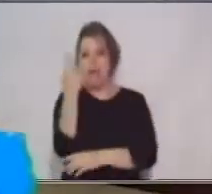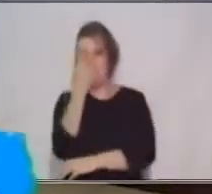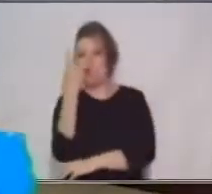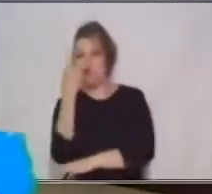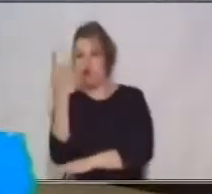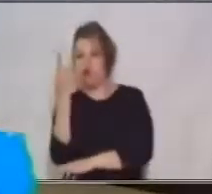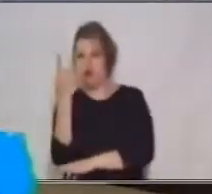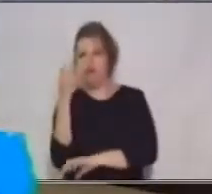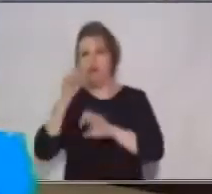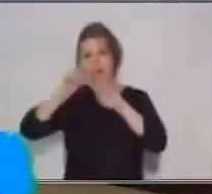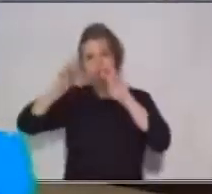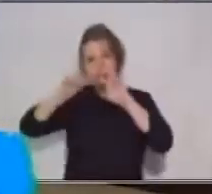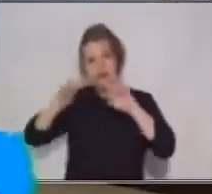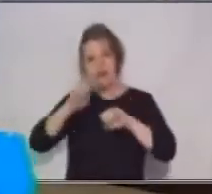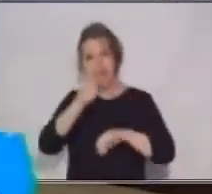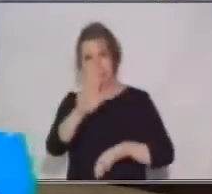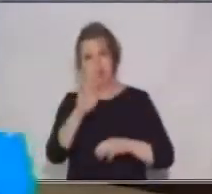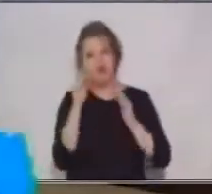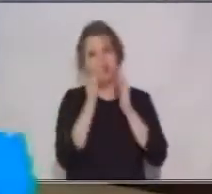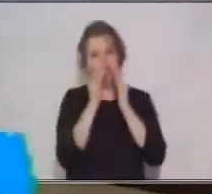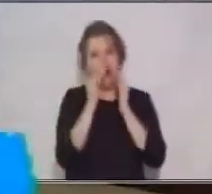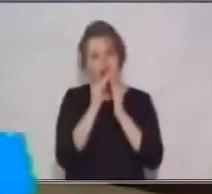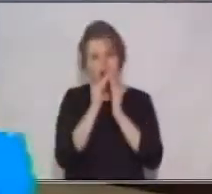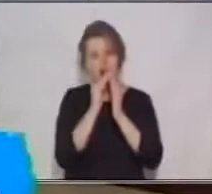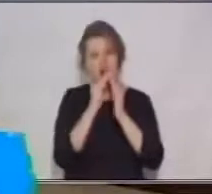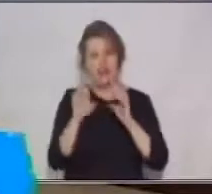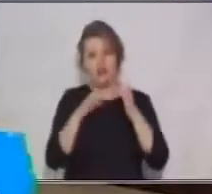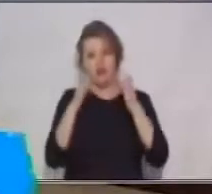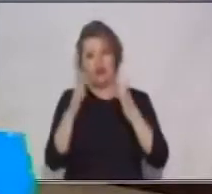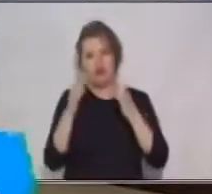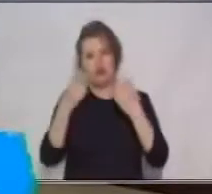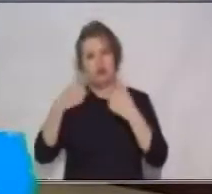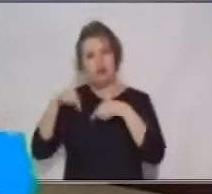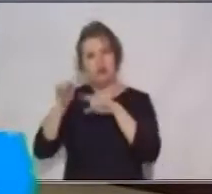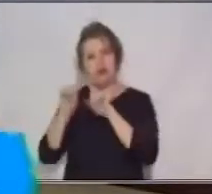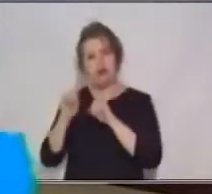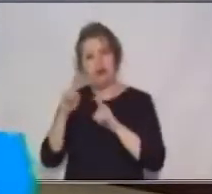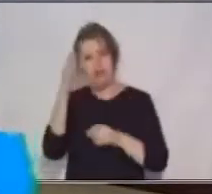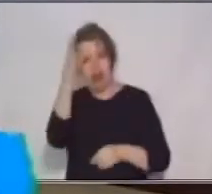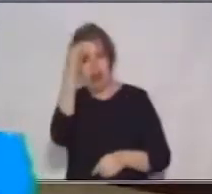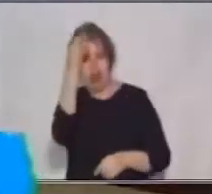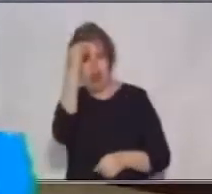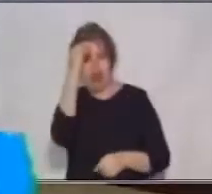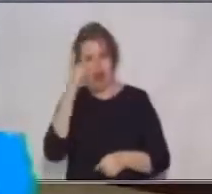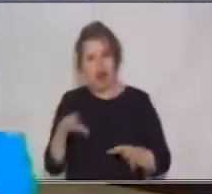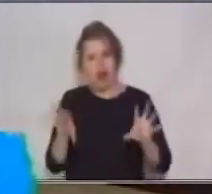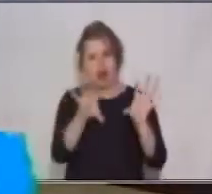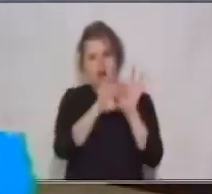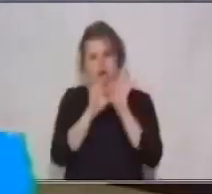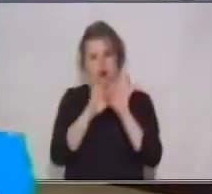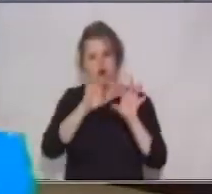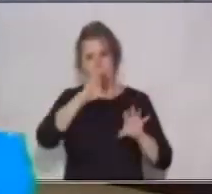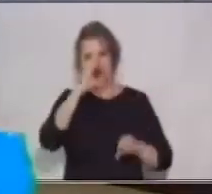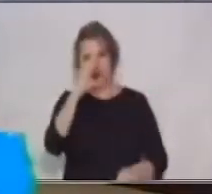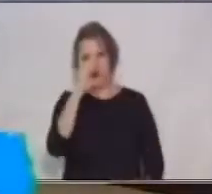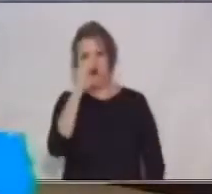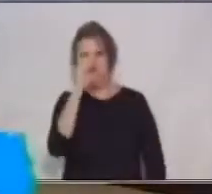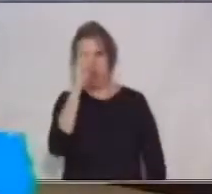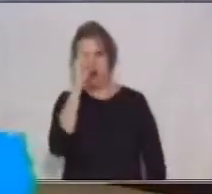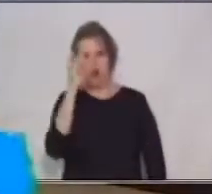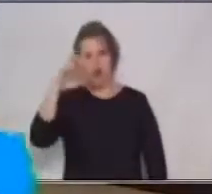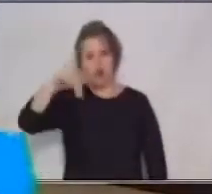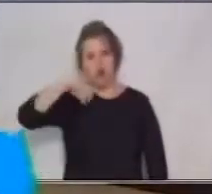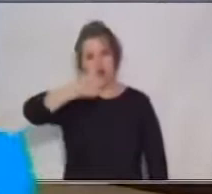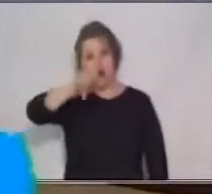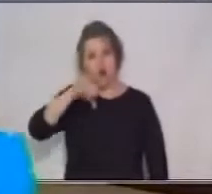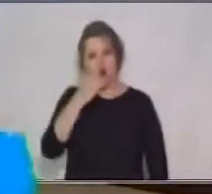lo pueden realizar allí en casa. Entonces, nos vamos a ir a otro punto que sería la conjunción, y vamos a hablar un poco acerca de la